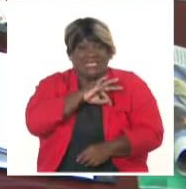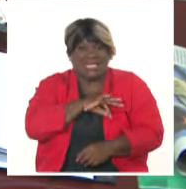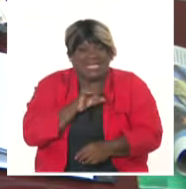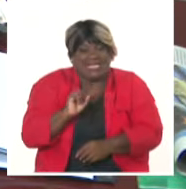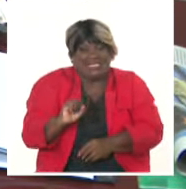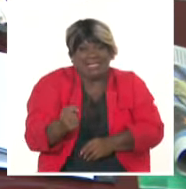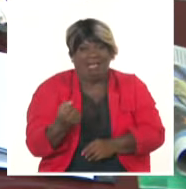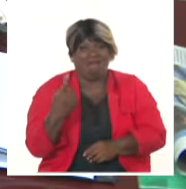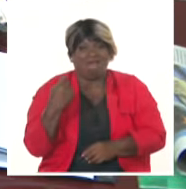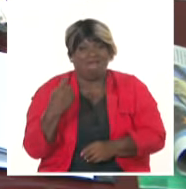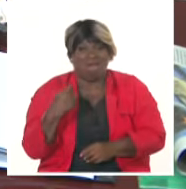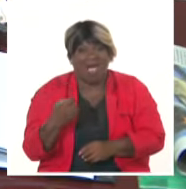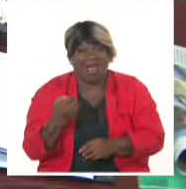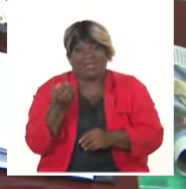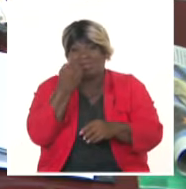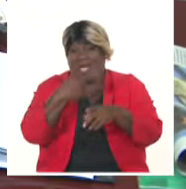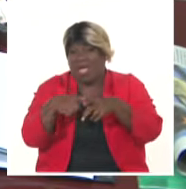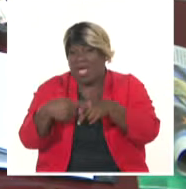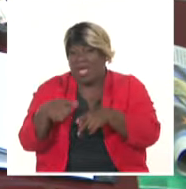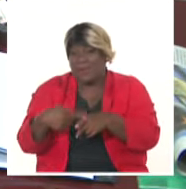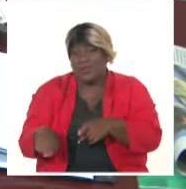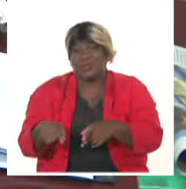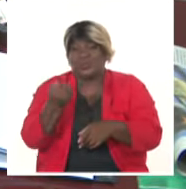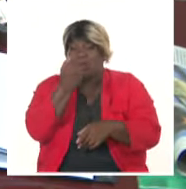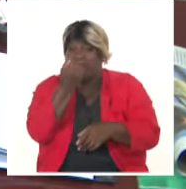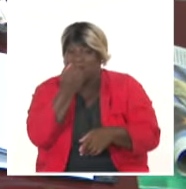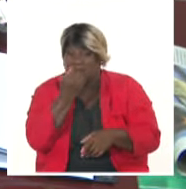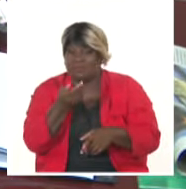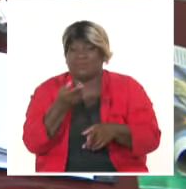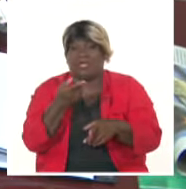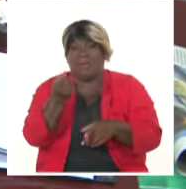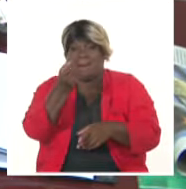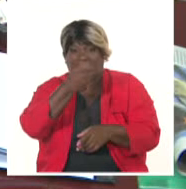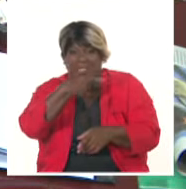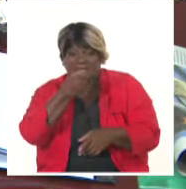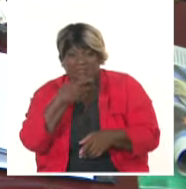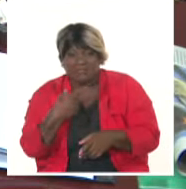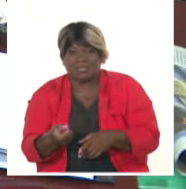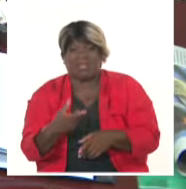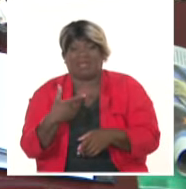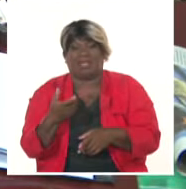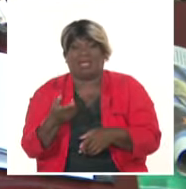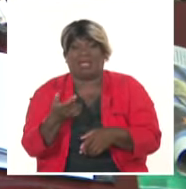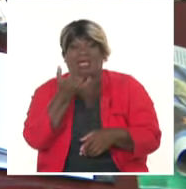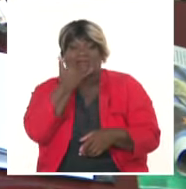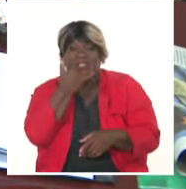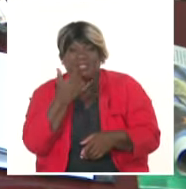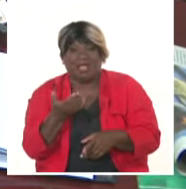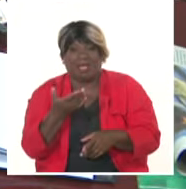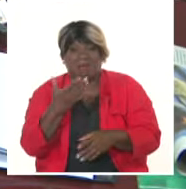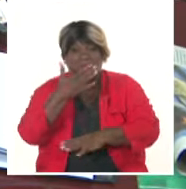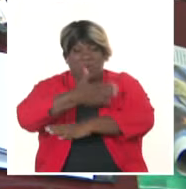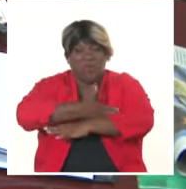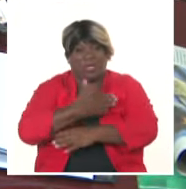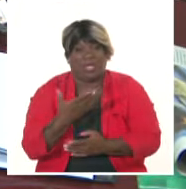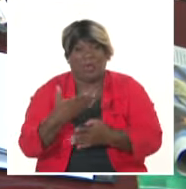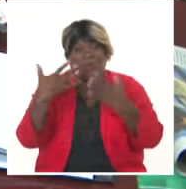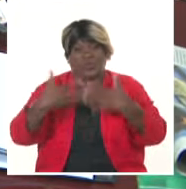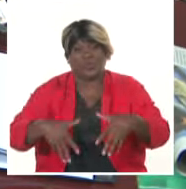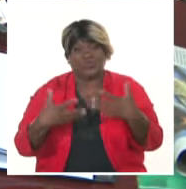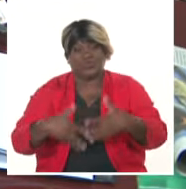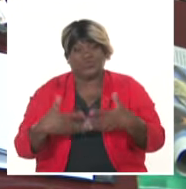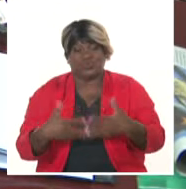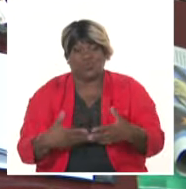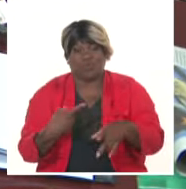de abastecimiento en productos alimenticios, en medicamentos y también en otras producciones y